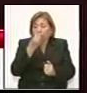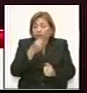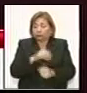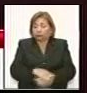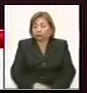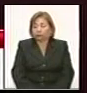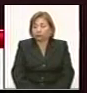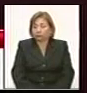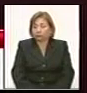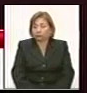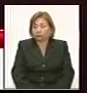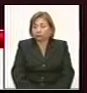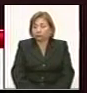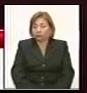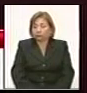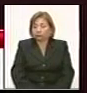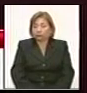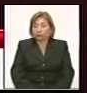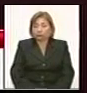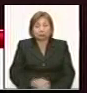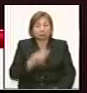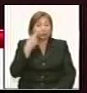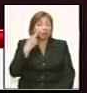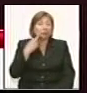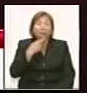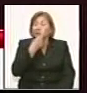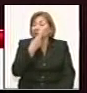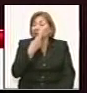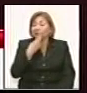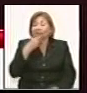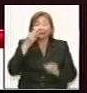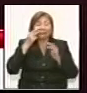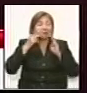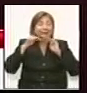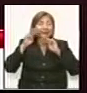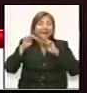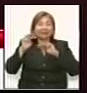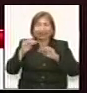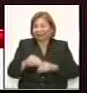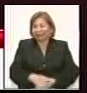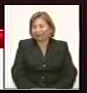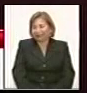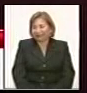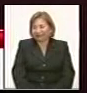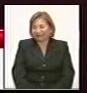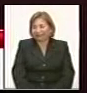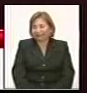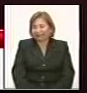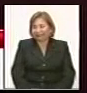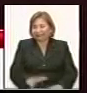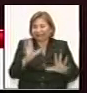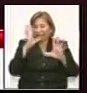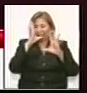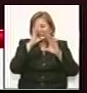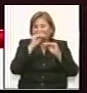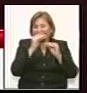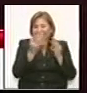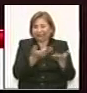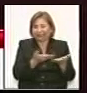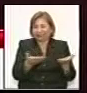fin, a un restaurante con brisa marina, digamos. Mañana en la noche, en caso que